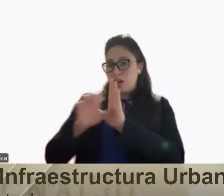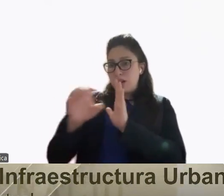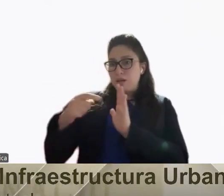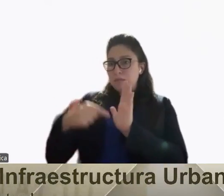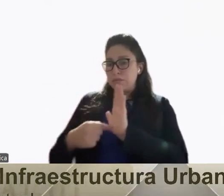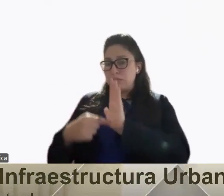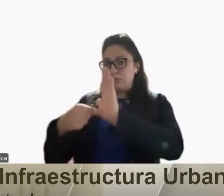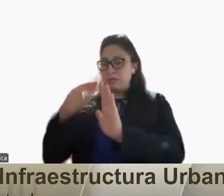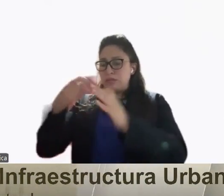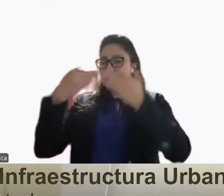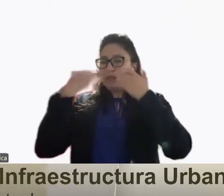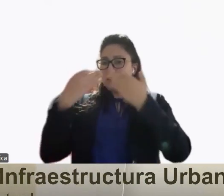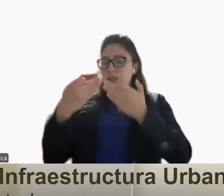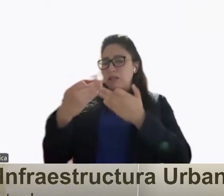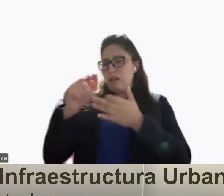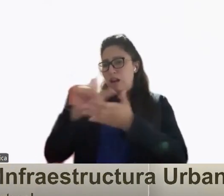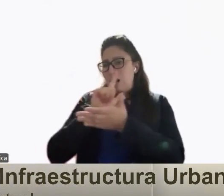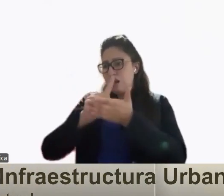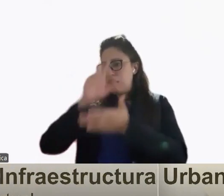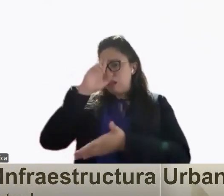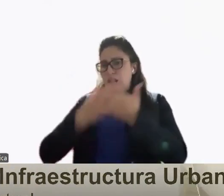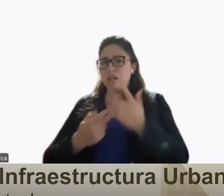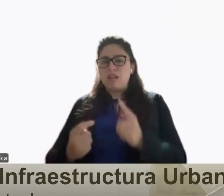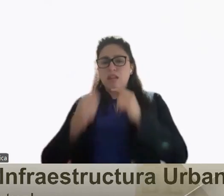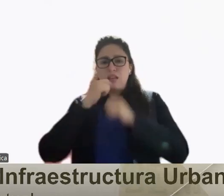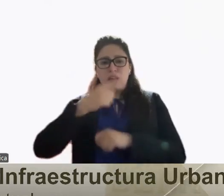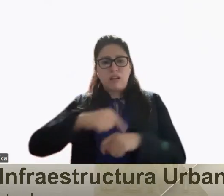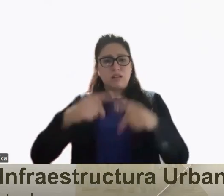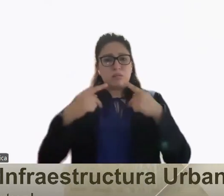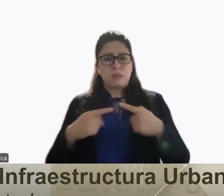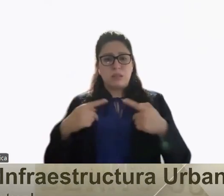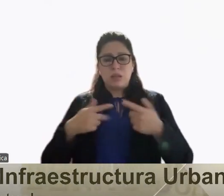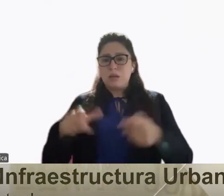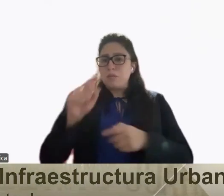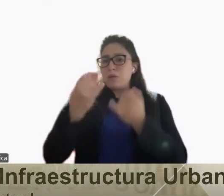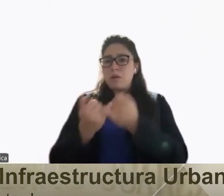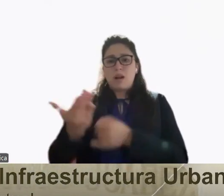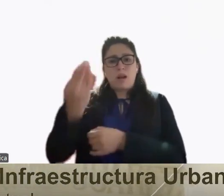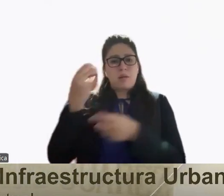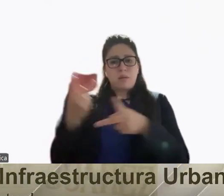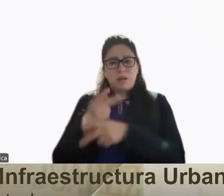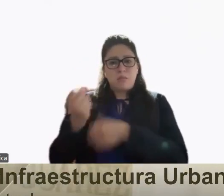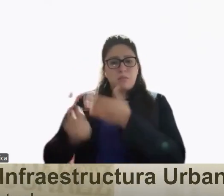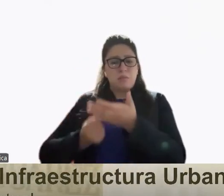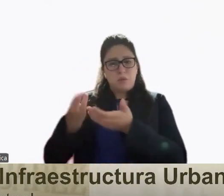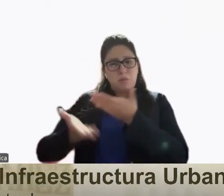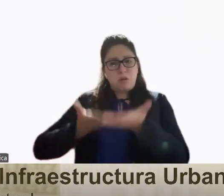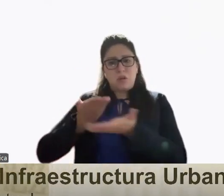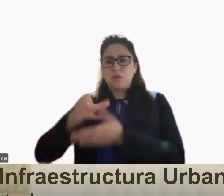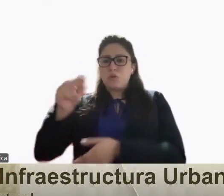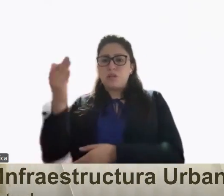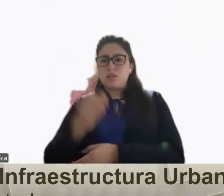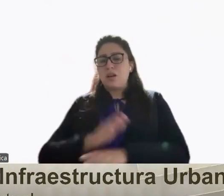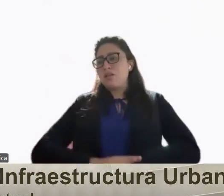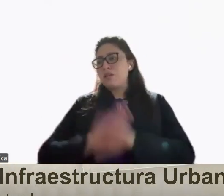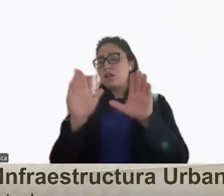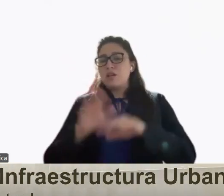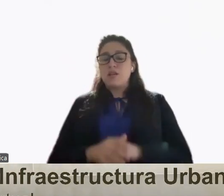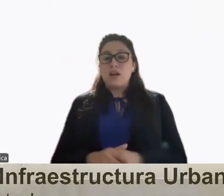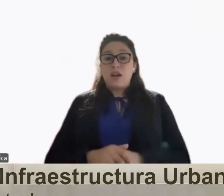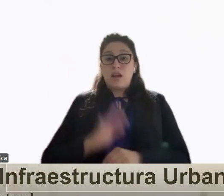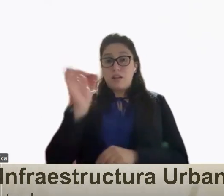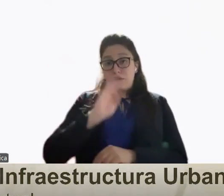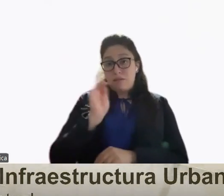norma y nosotros, pues, igual que en los casos anteriores, desechamos. Ahora, si la intención es